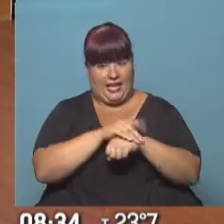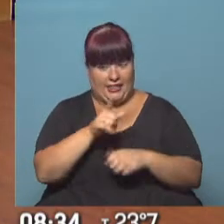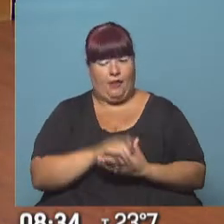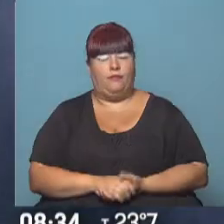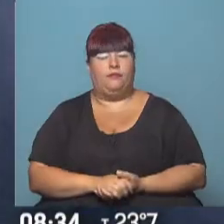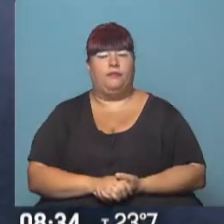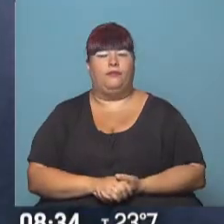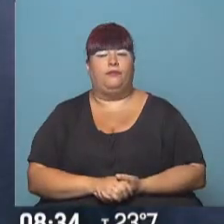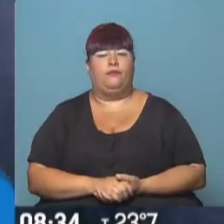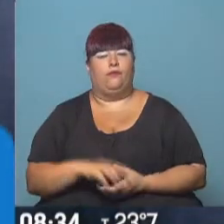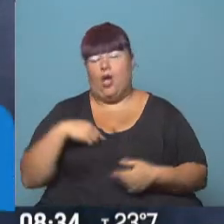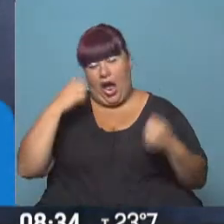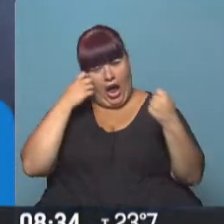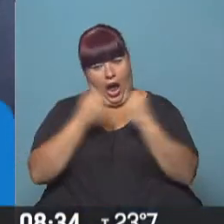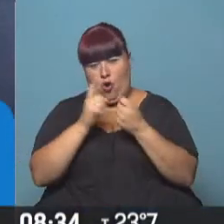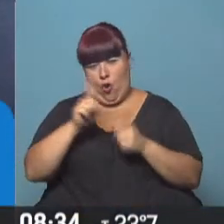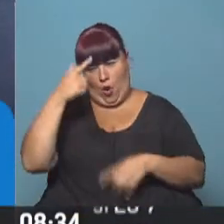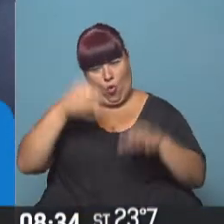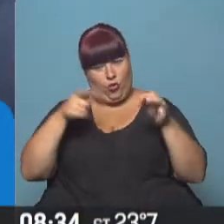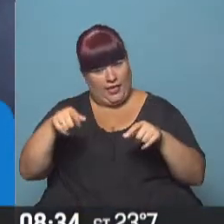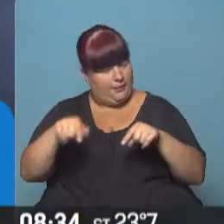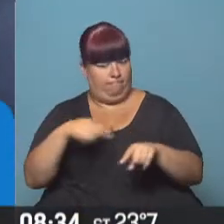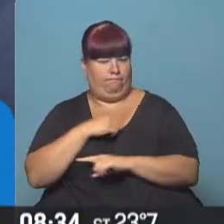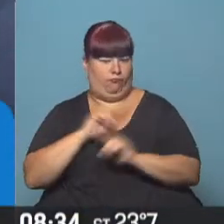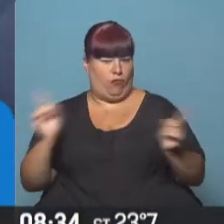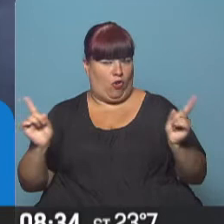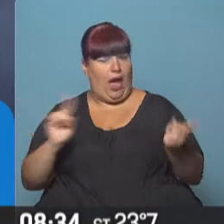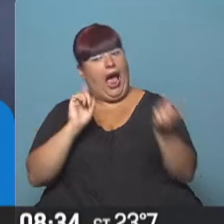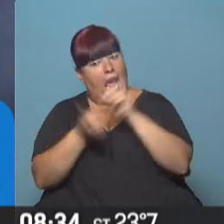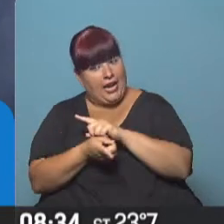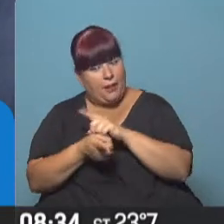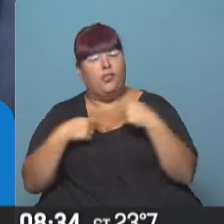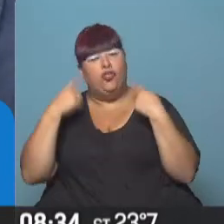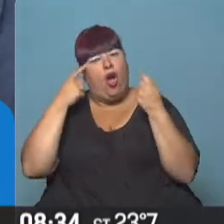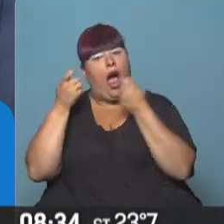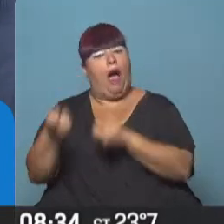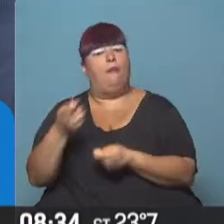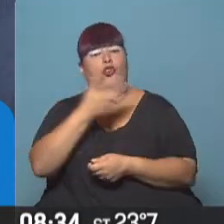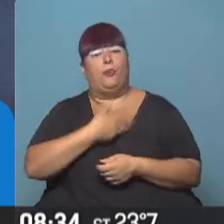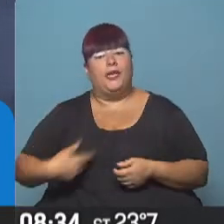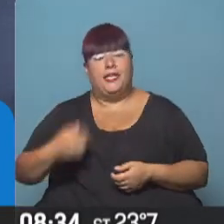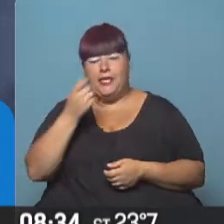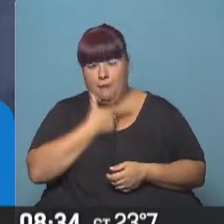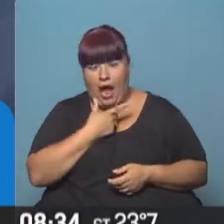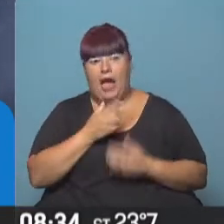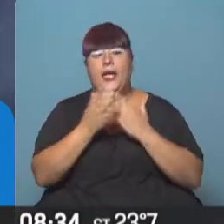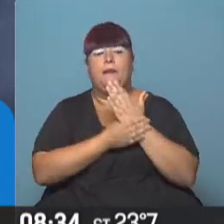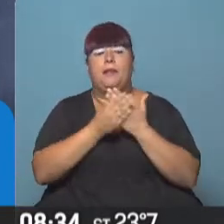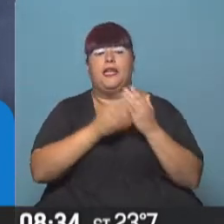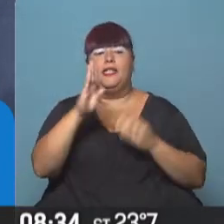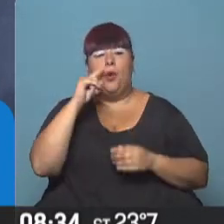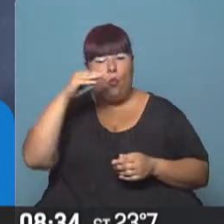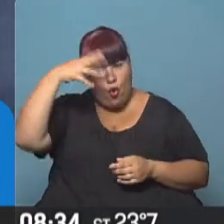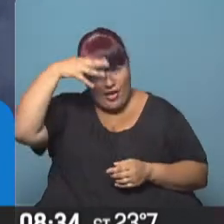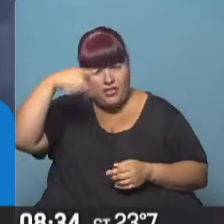Larreta. No estoy de acuerdo con la actuación de la justicia en este caso. Al revés, coincido con el apoyo que le dio el presidente Macri, la ministra Patricia